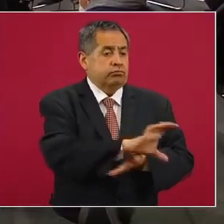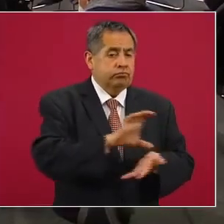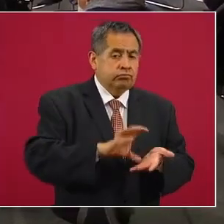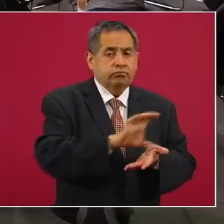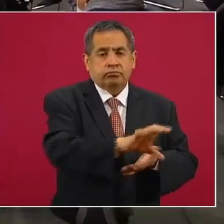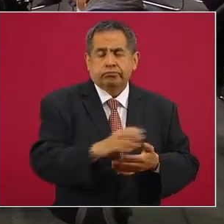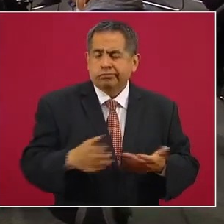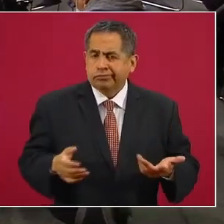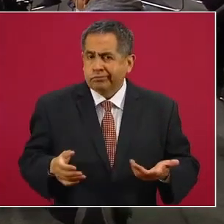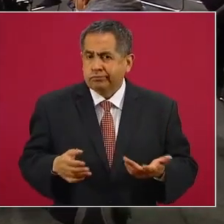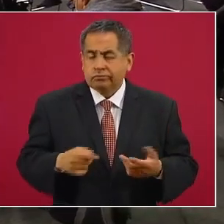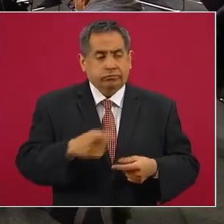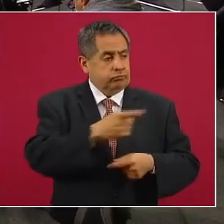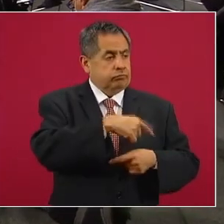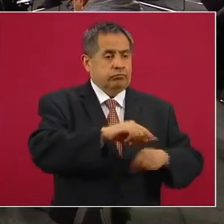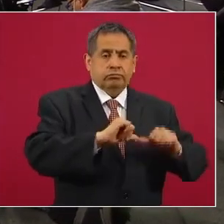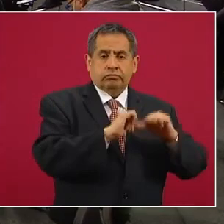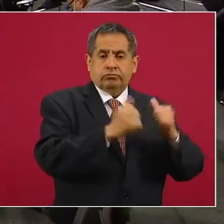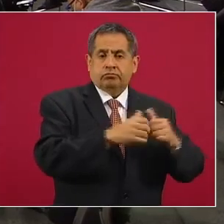corporaciones